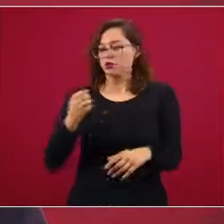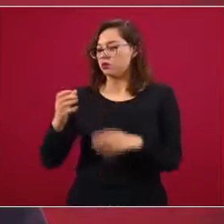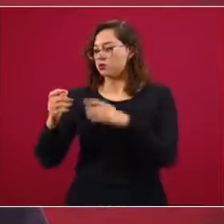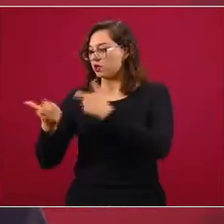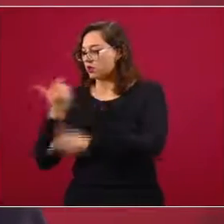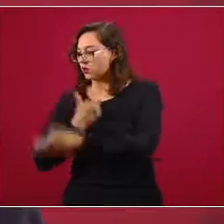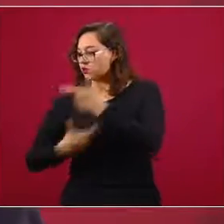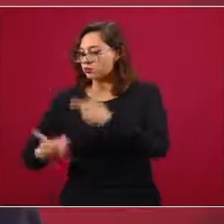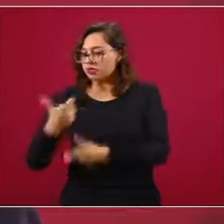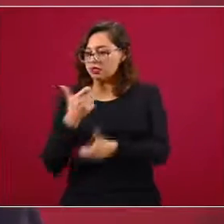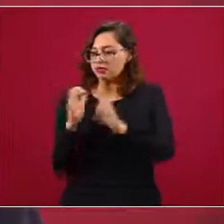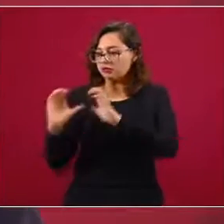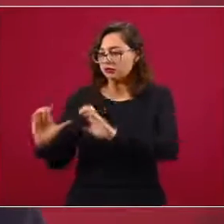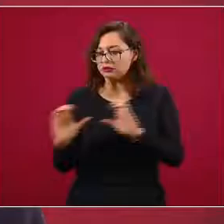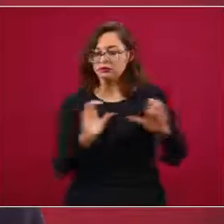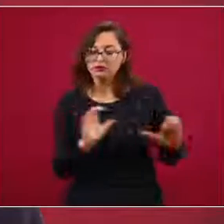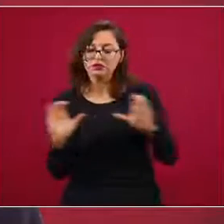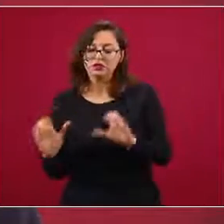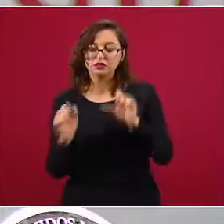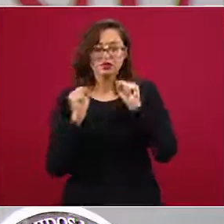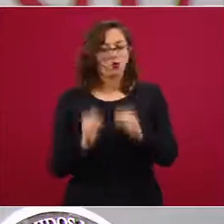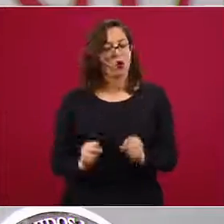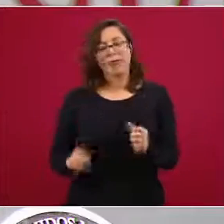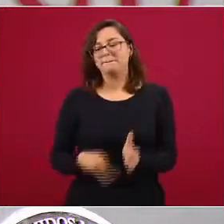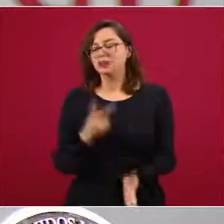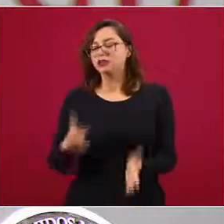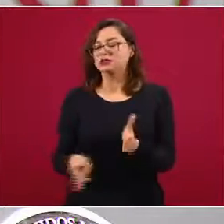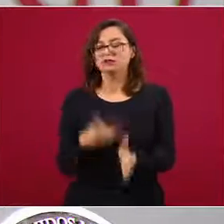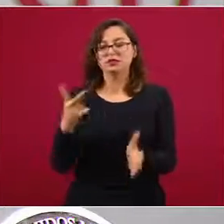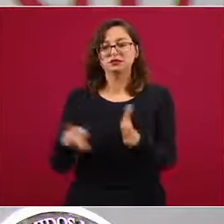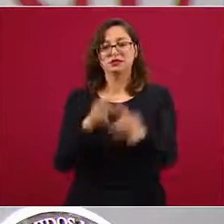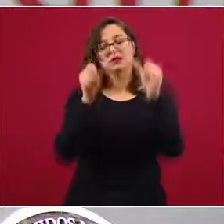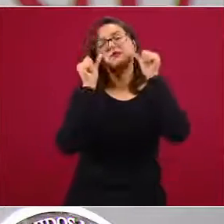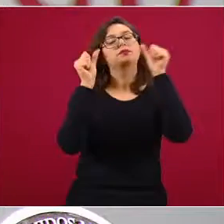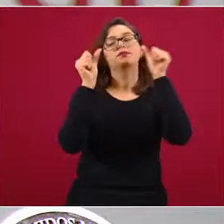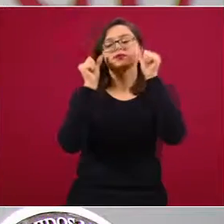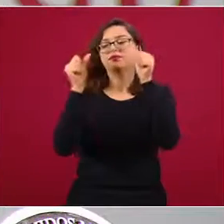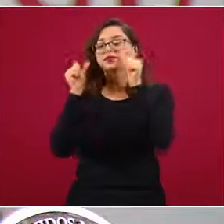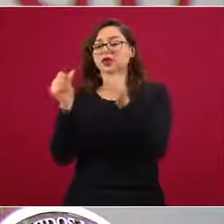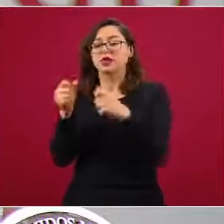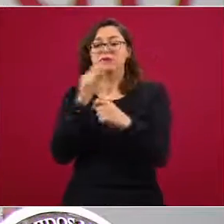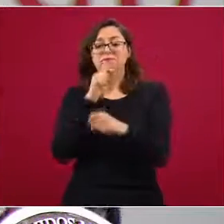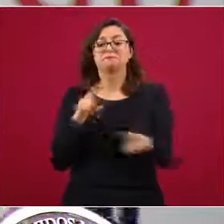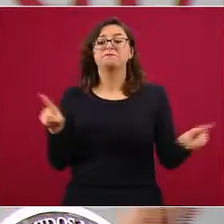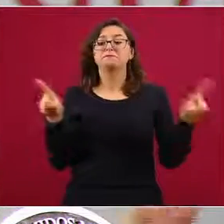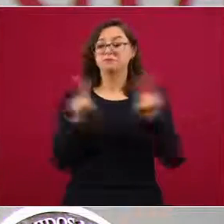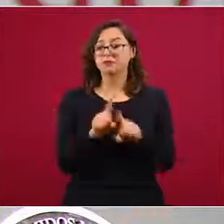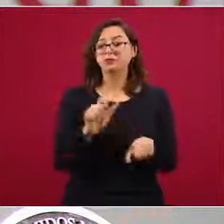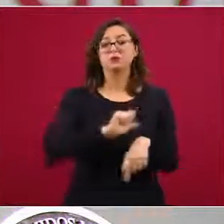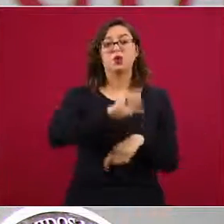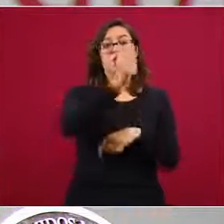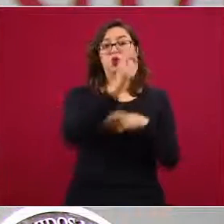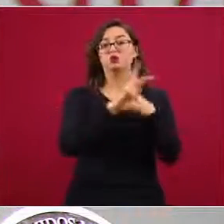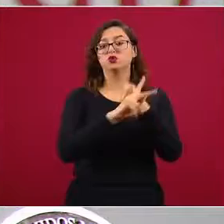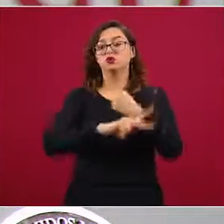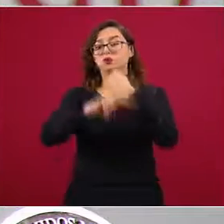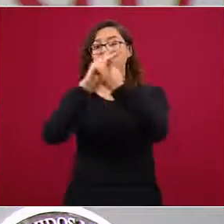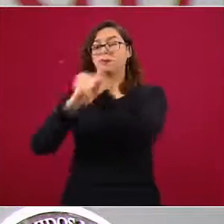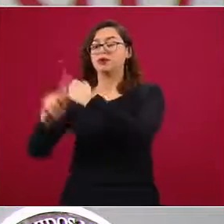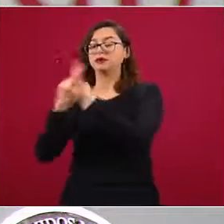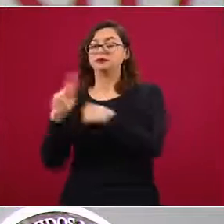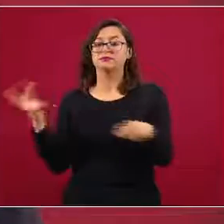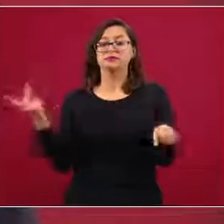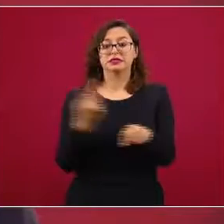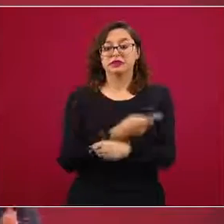elementos. Y recuerdo también que algunos países del mundo han tenido ya algunos rebrotes del alcance